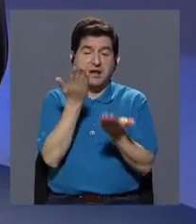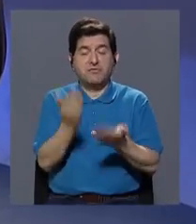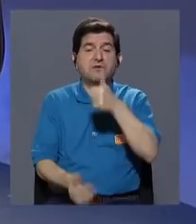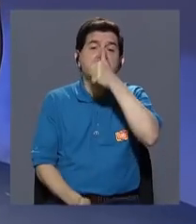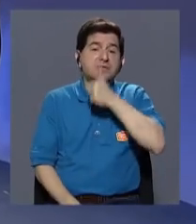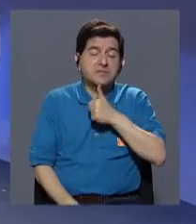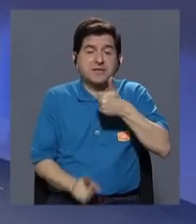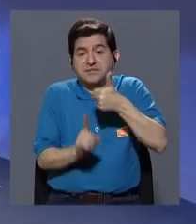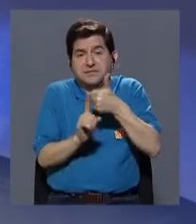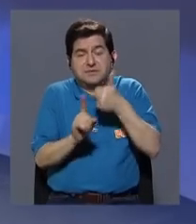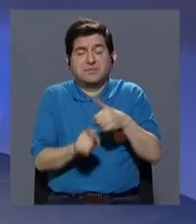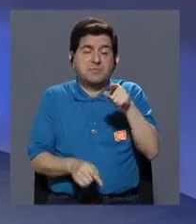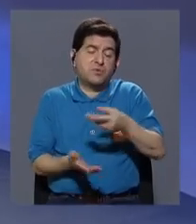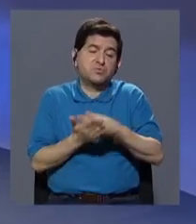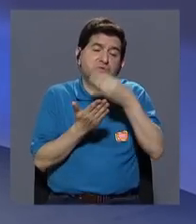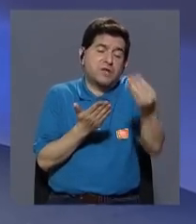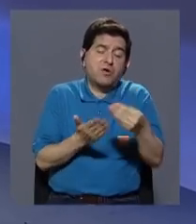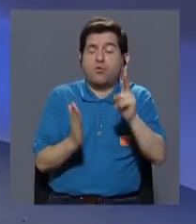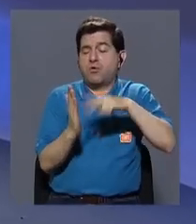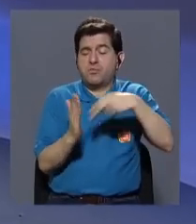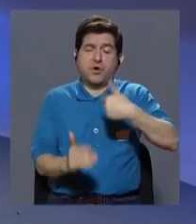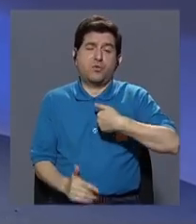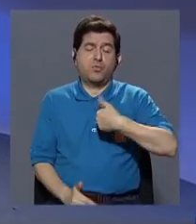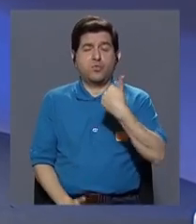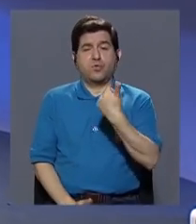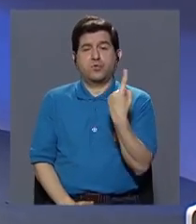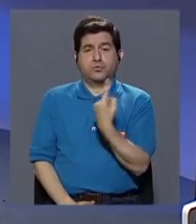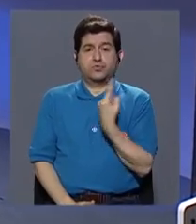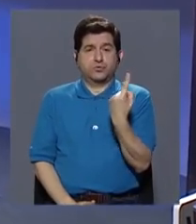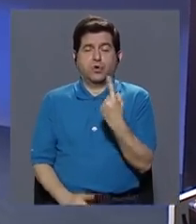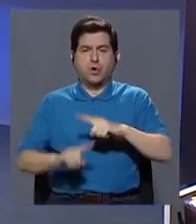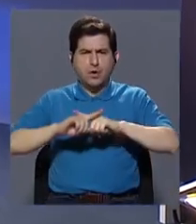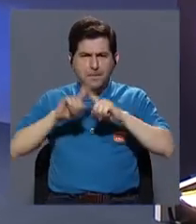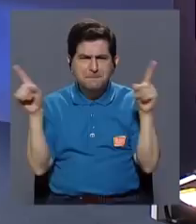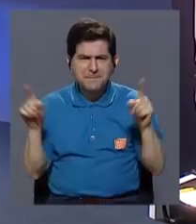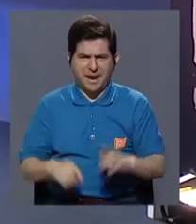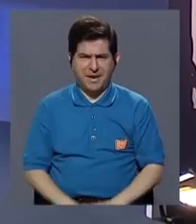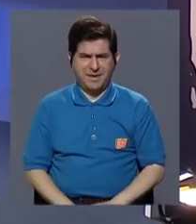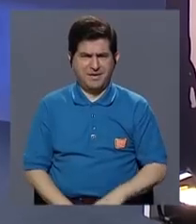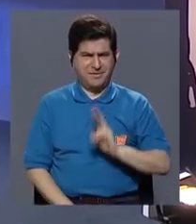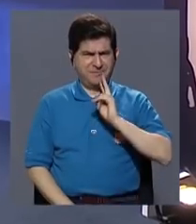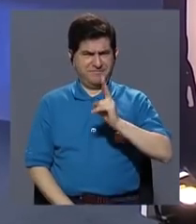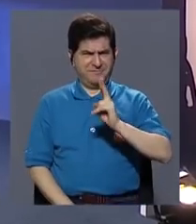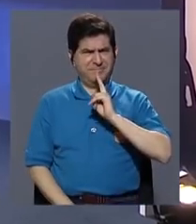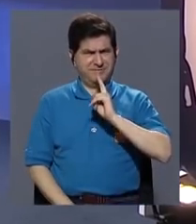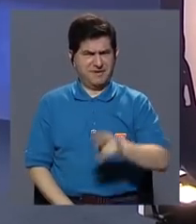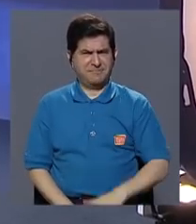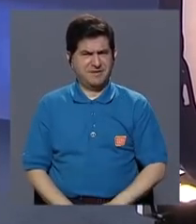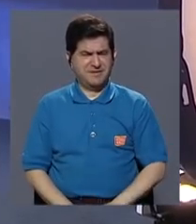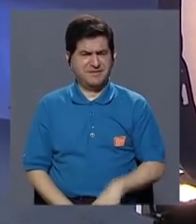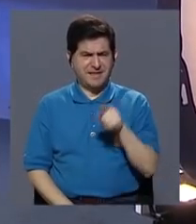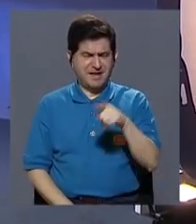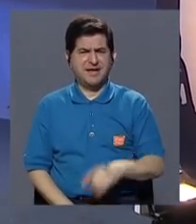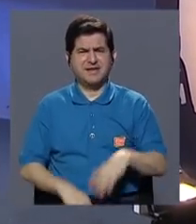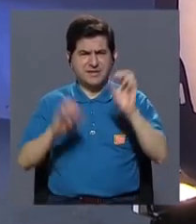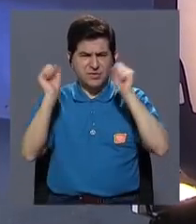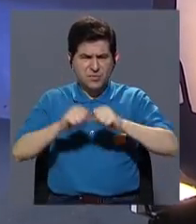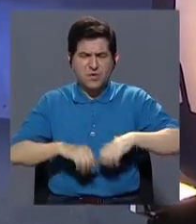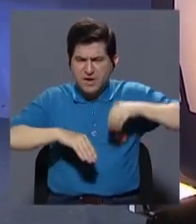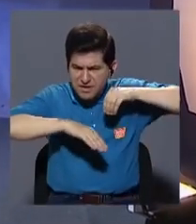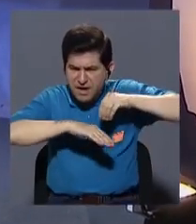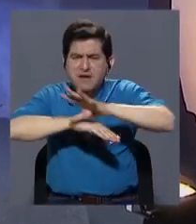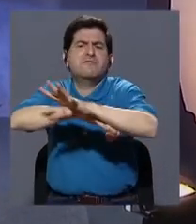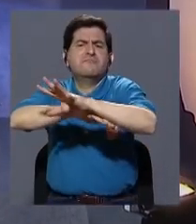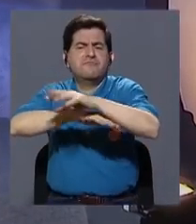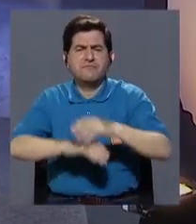presencia verdad que vos vas y lo compras y los leds o solo pero cómo hacer para que esto realmente trascienda y